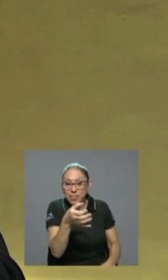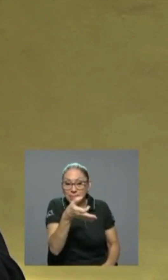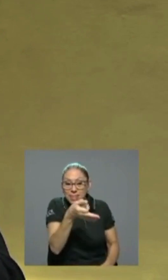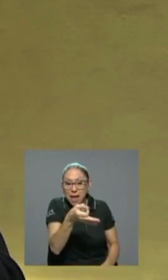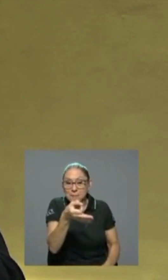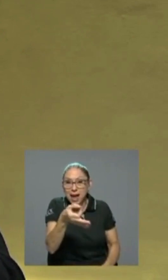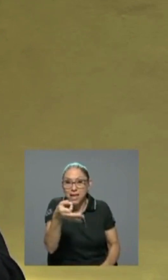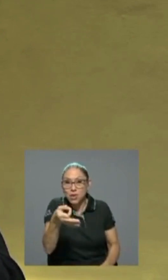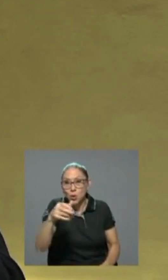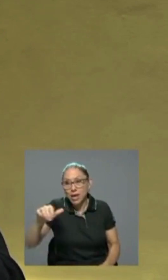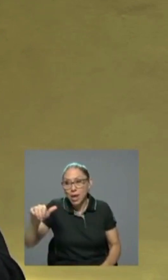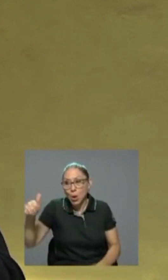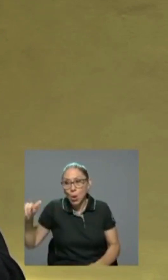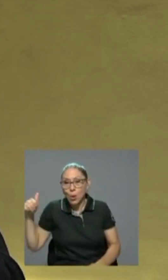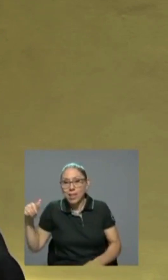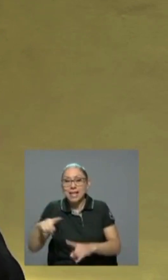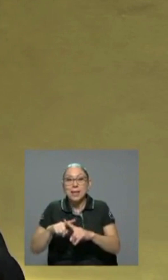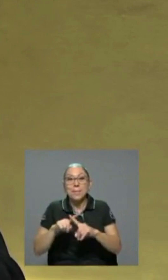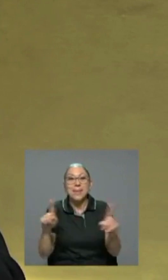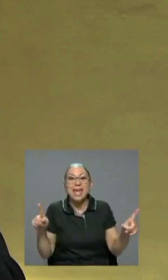dicen